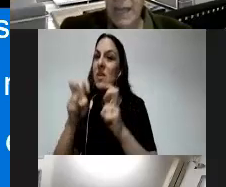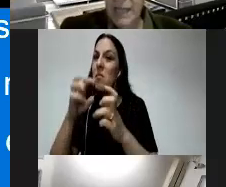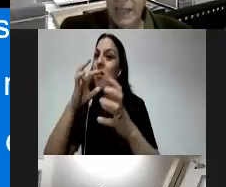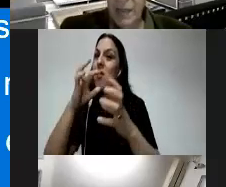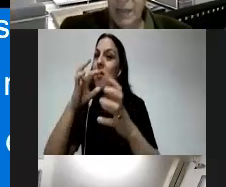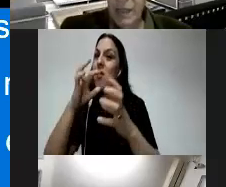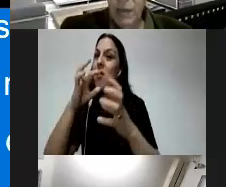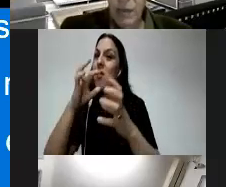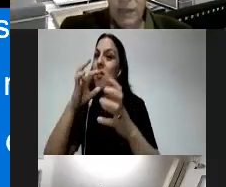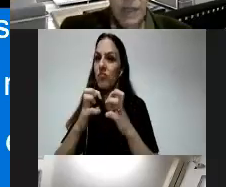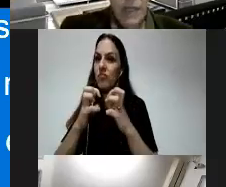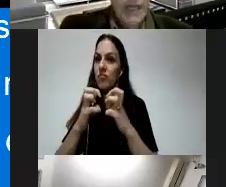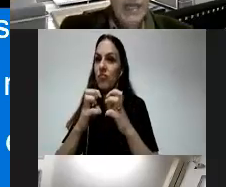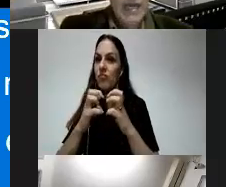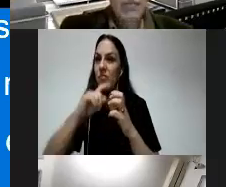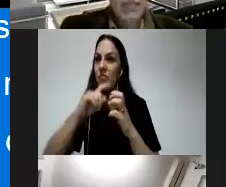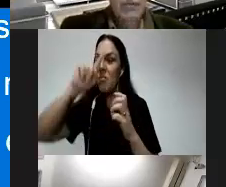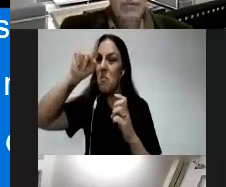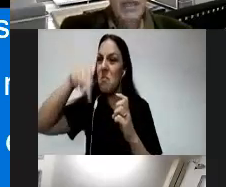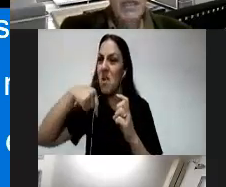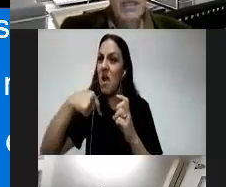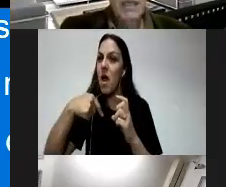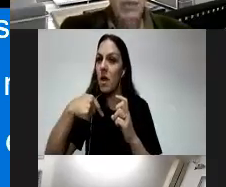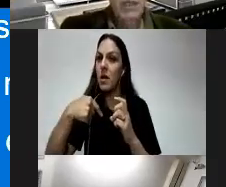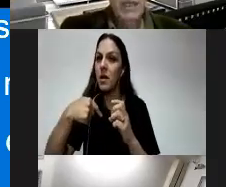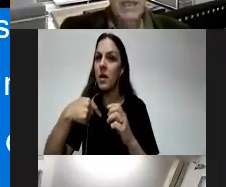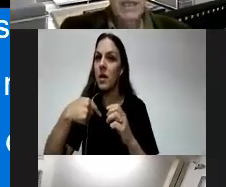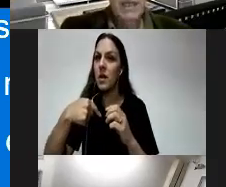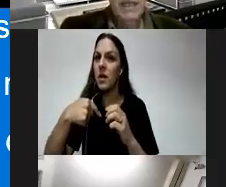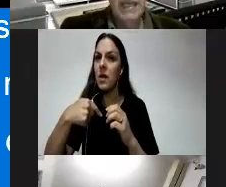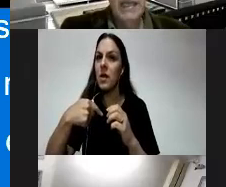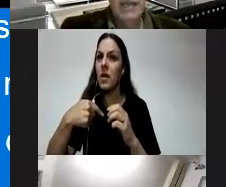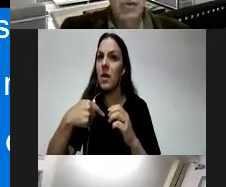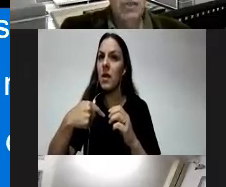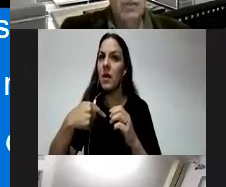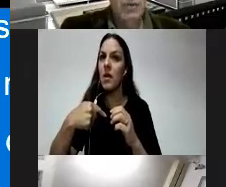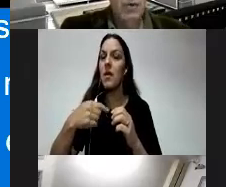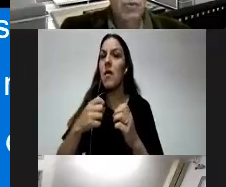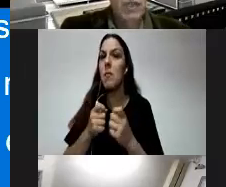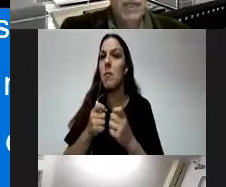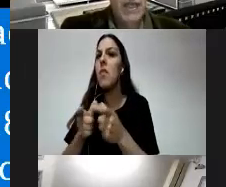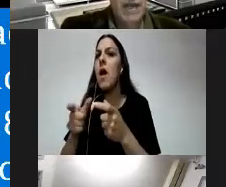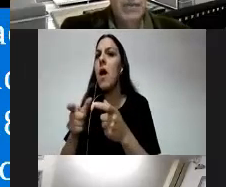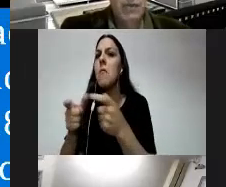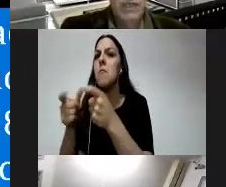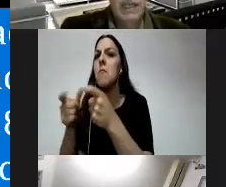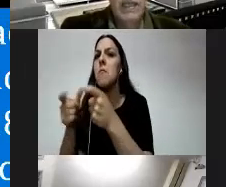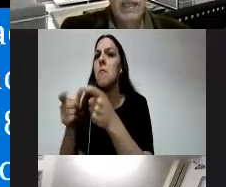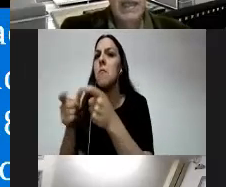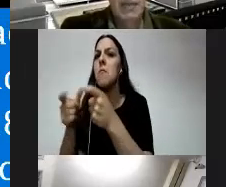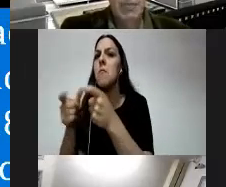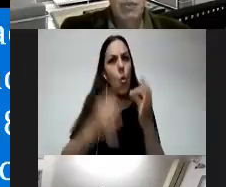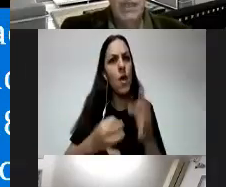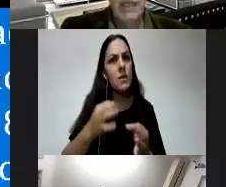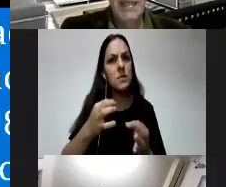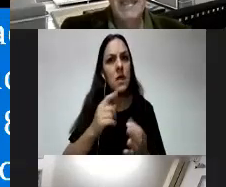ha devenido en abstracto, existe un interés en que esta Corte se pronuncie habida cuenta de